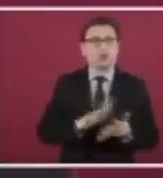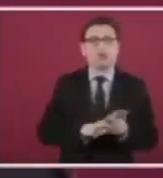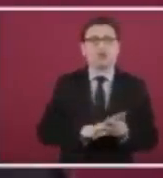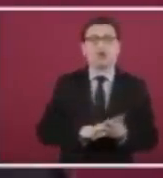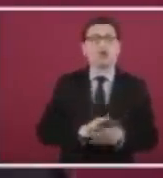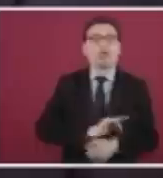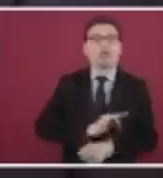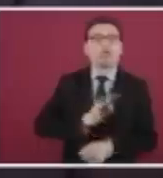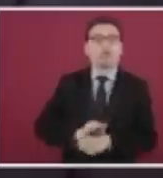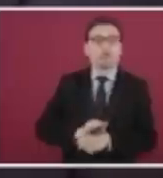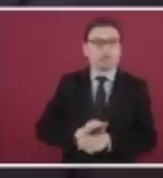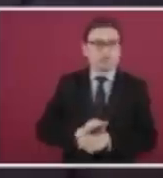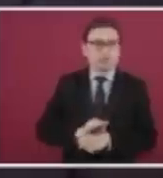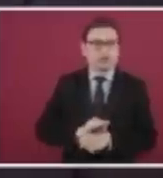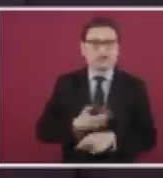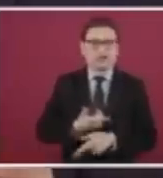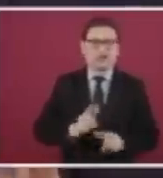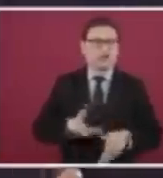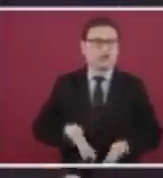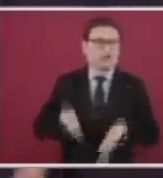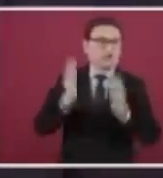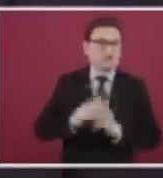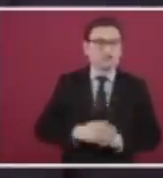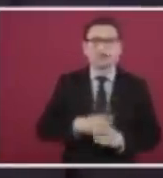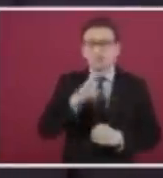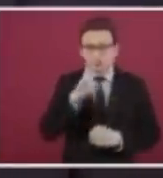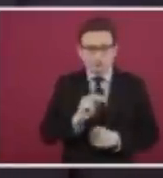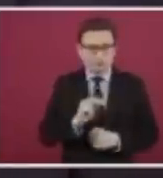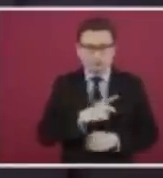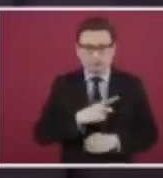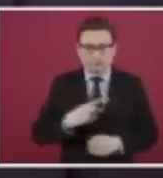favorezca la impunidad. Es un asunto de criterio.